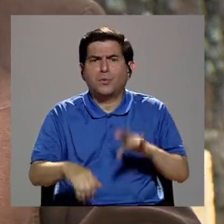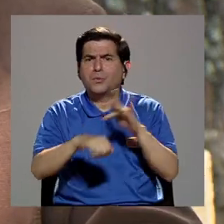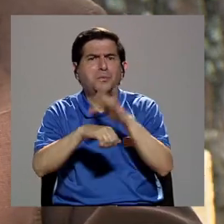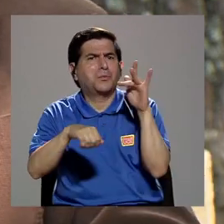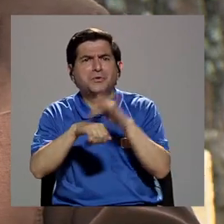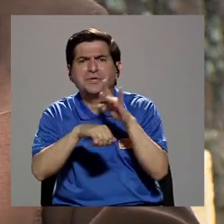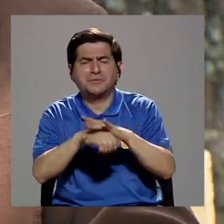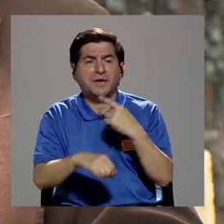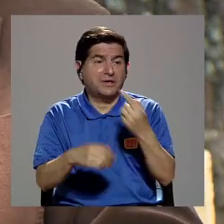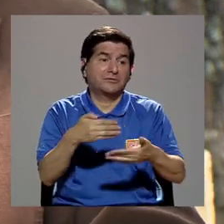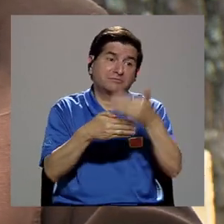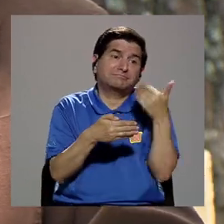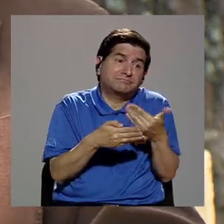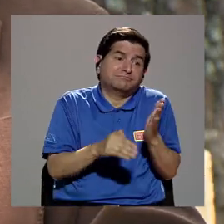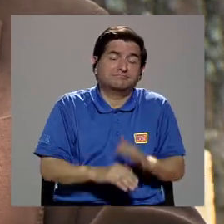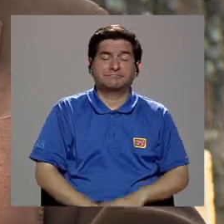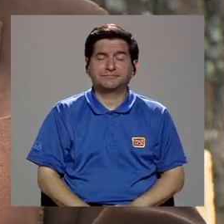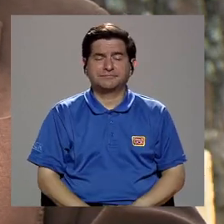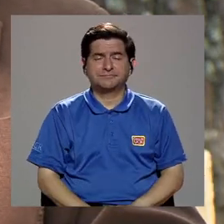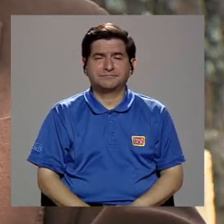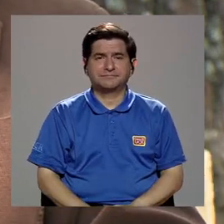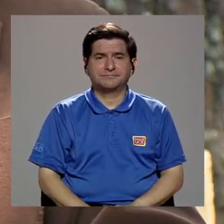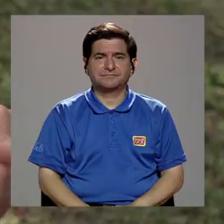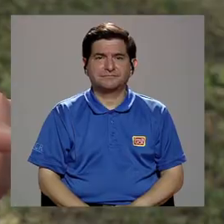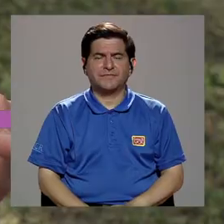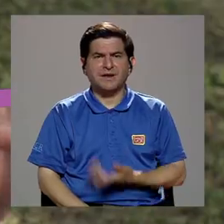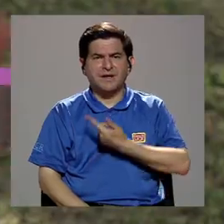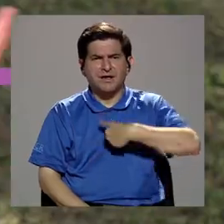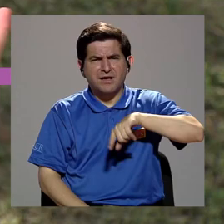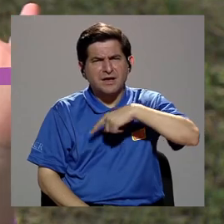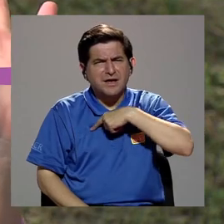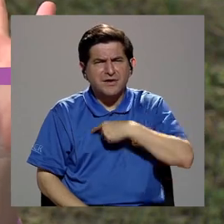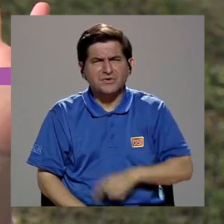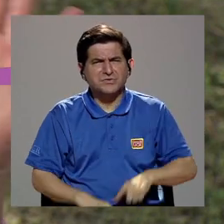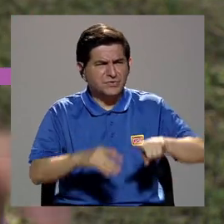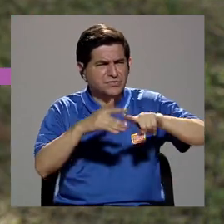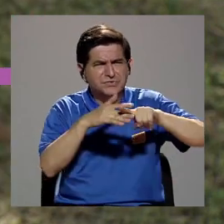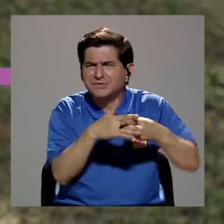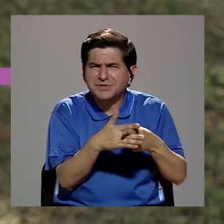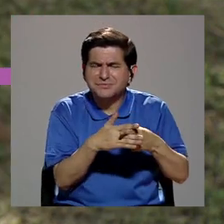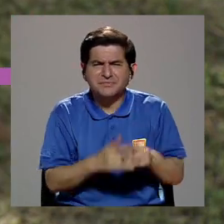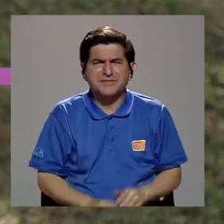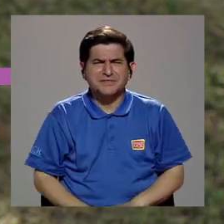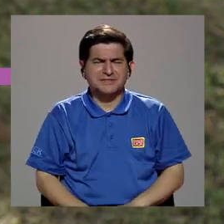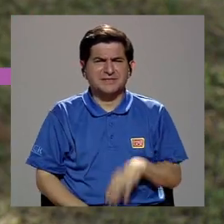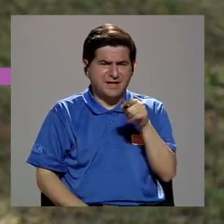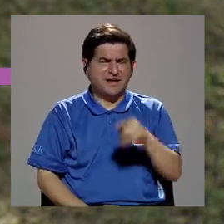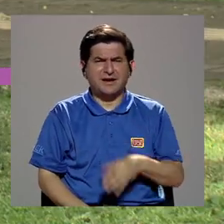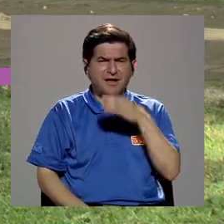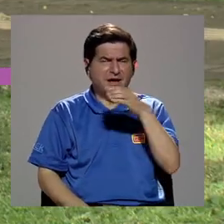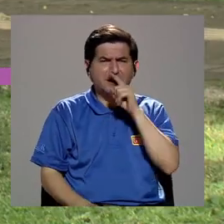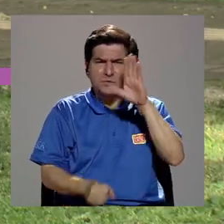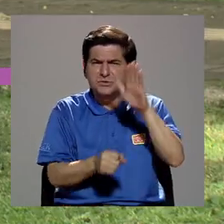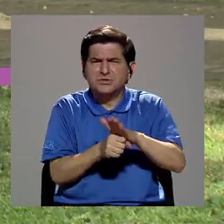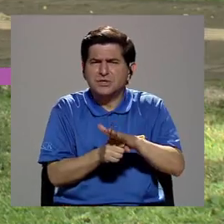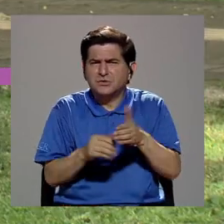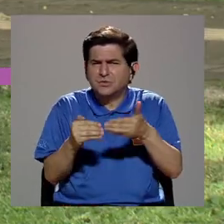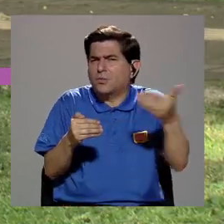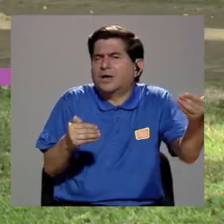vez más tempranamente, como hablábamos al principio. Doctor, ¿cuándo empezamos? ¿Cuándo deberíamos empezar entonces a hacer estos pasos?